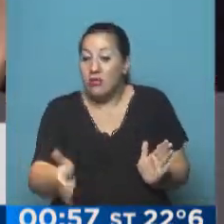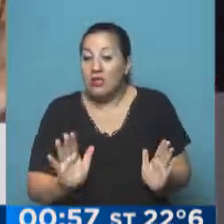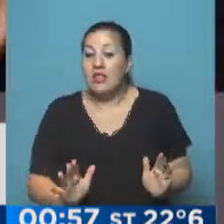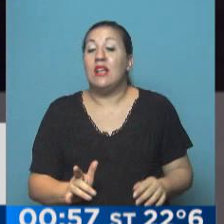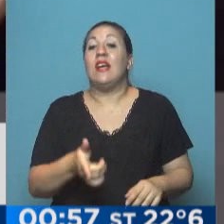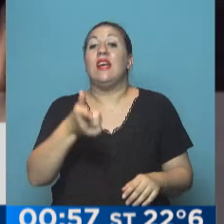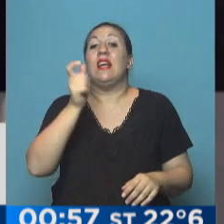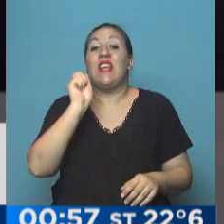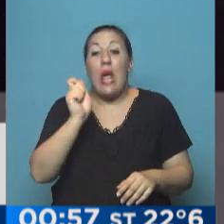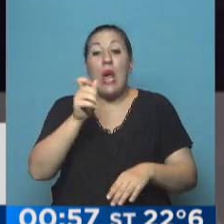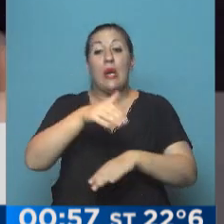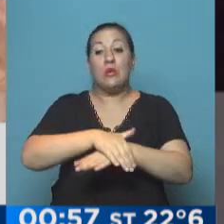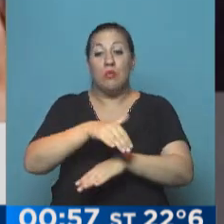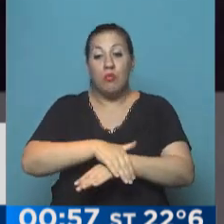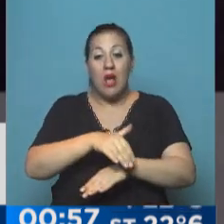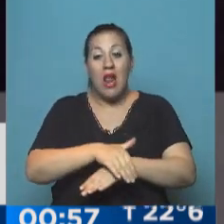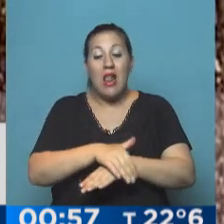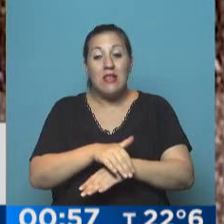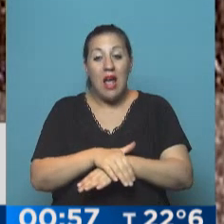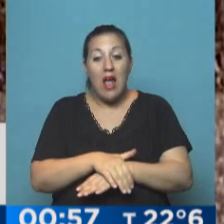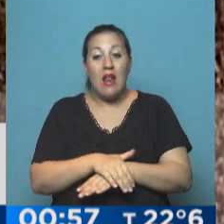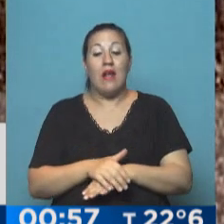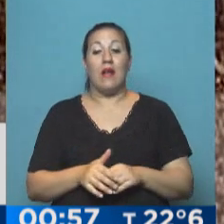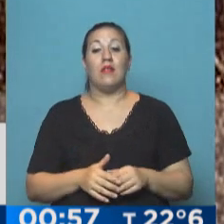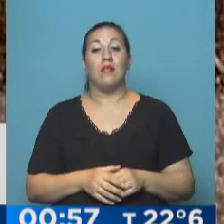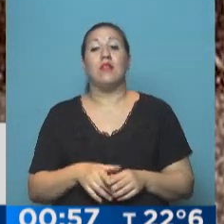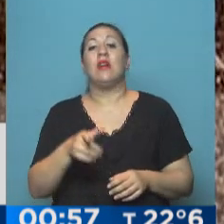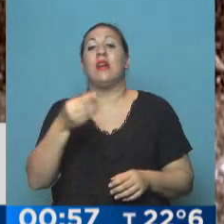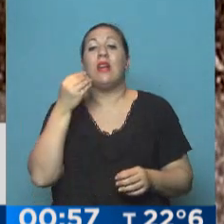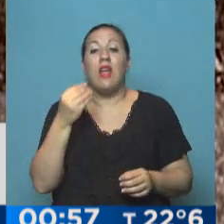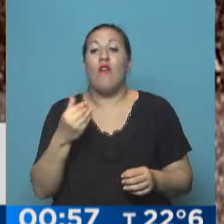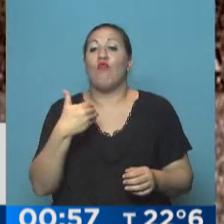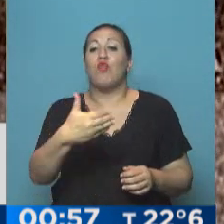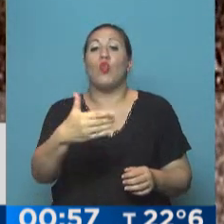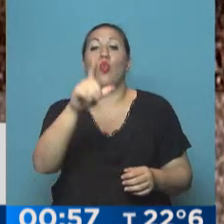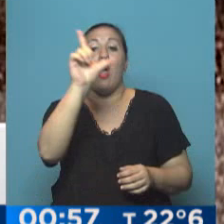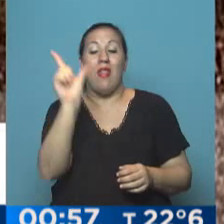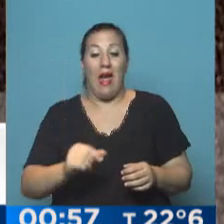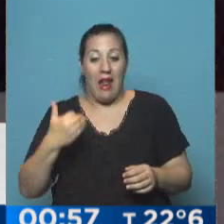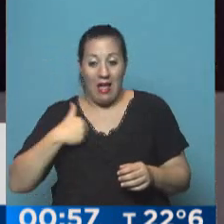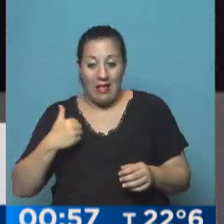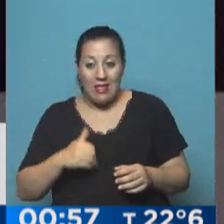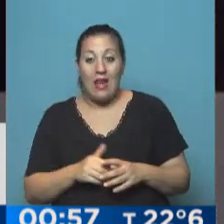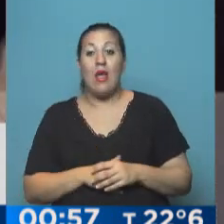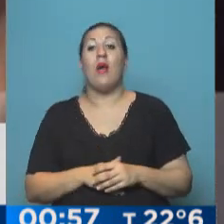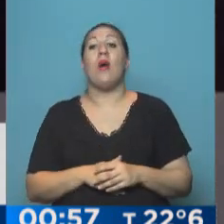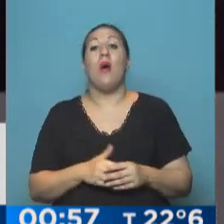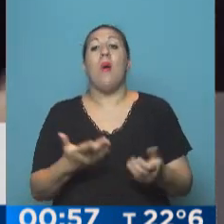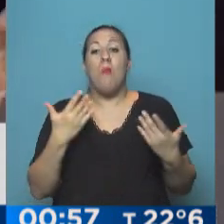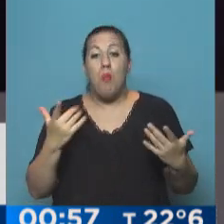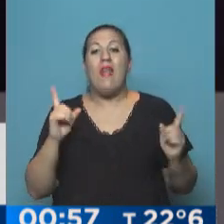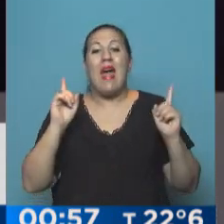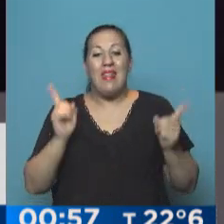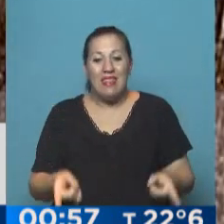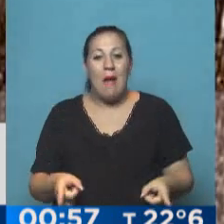quien tiene la responsabilidad de conducir los destinos de la patria pueda frente a una plaza